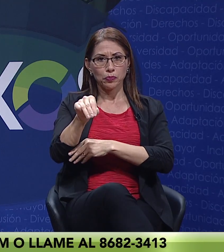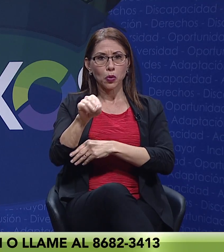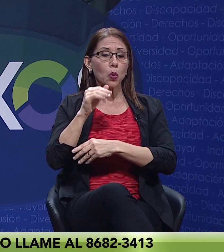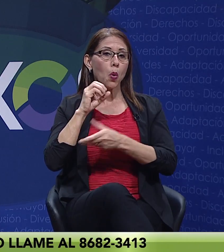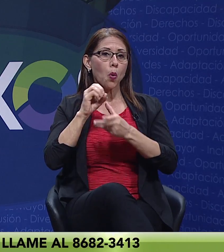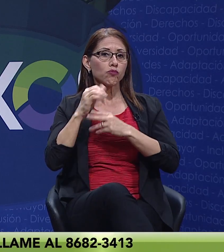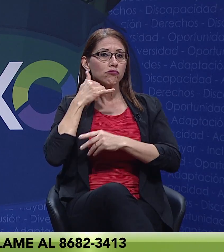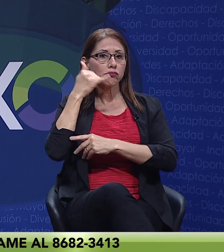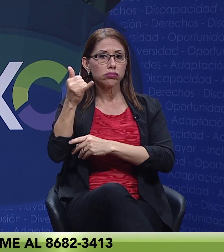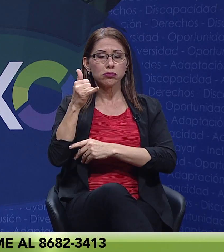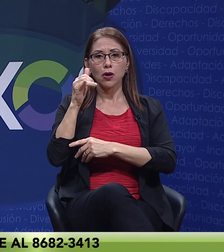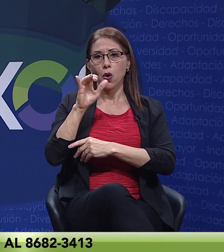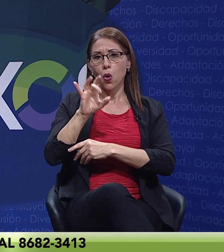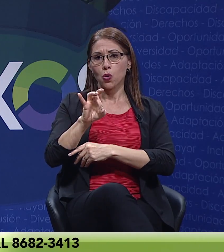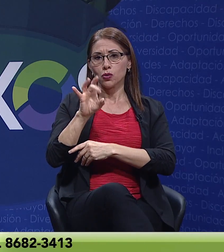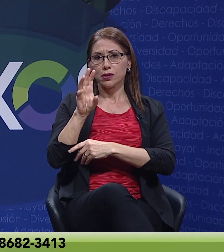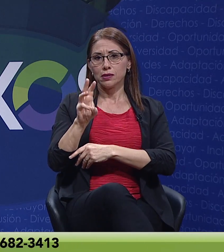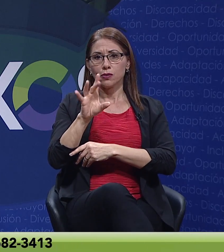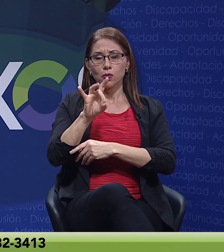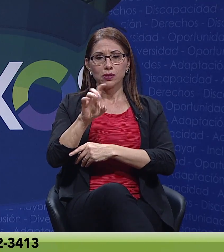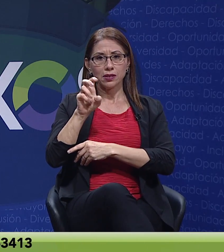metodopoint@gmail.com o llamar al número